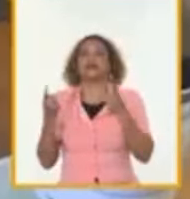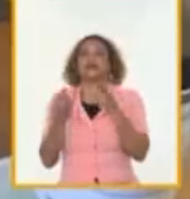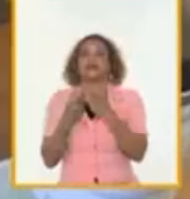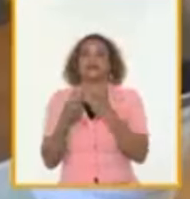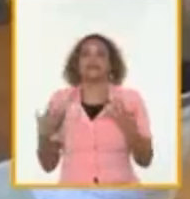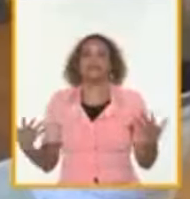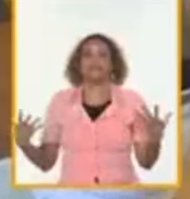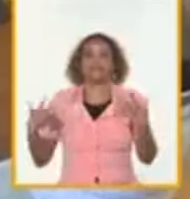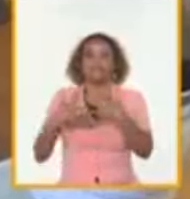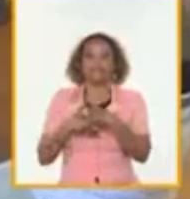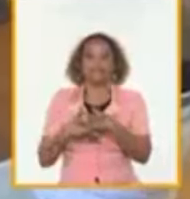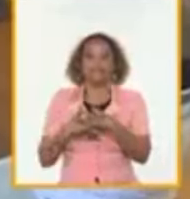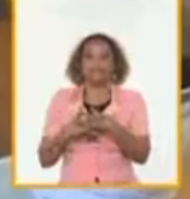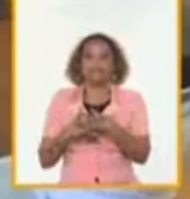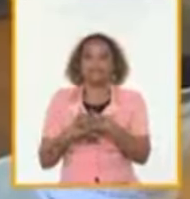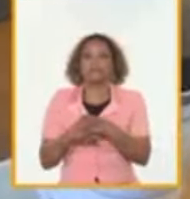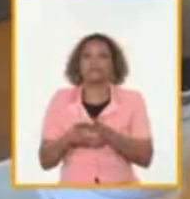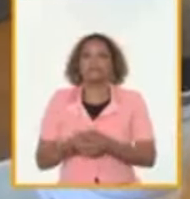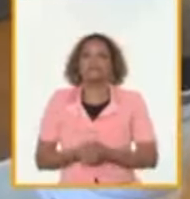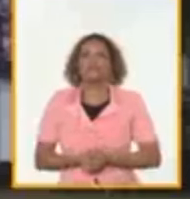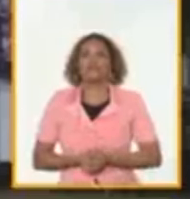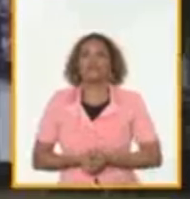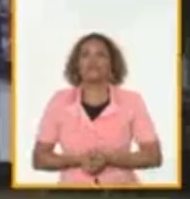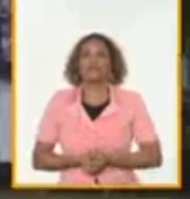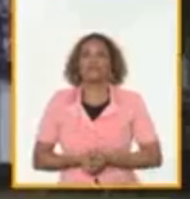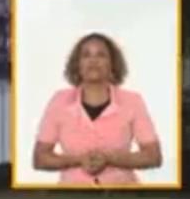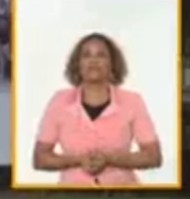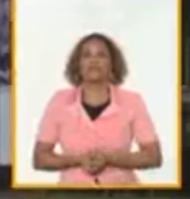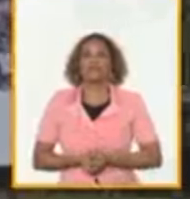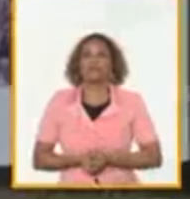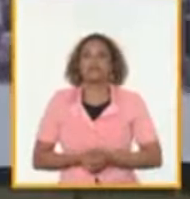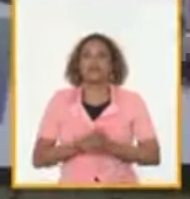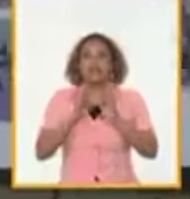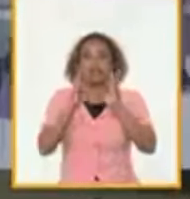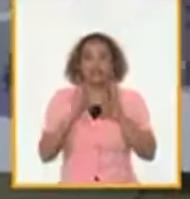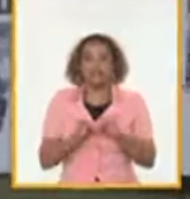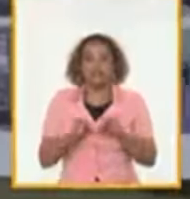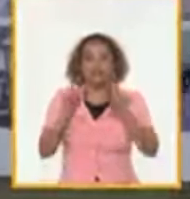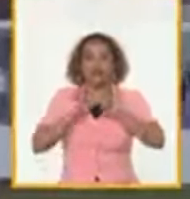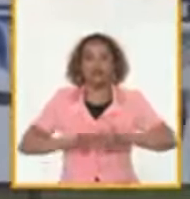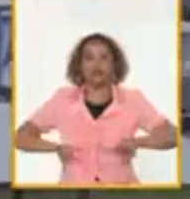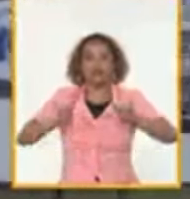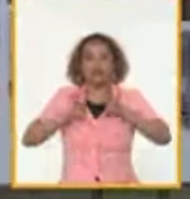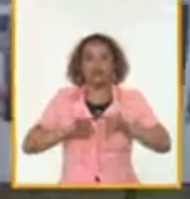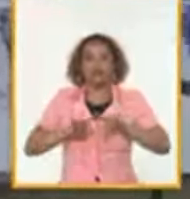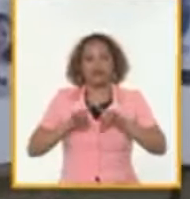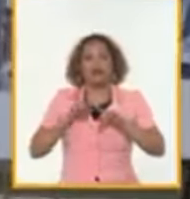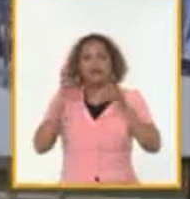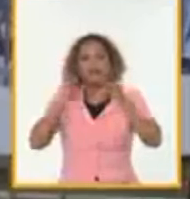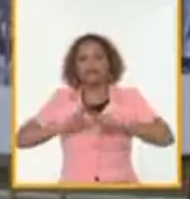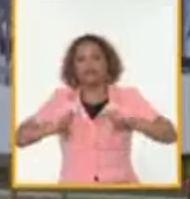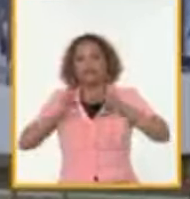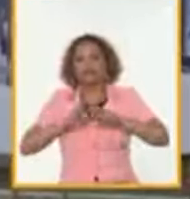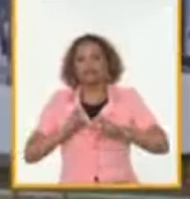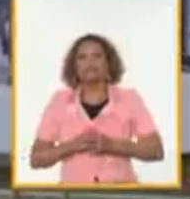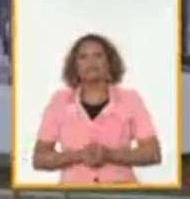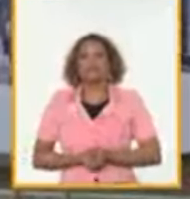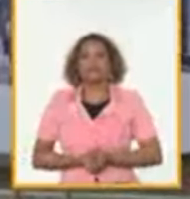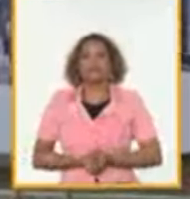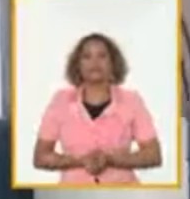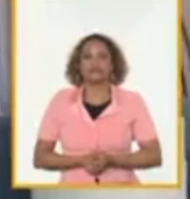trabajo nos cuesta generalizar Esa esa el resultado de esas investigaciones es uno de los retos de las nuevas empresas municipales